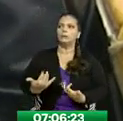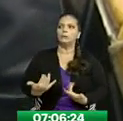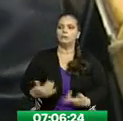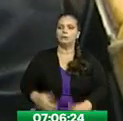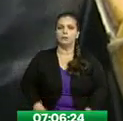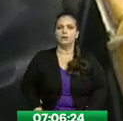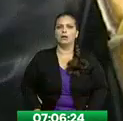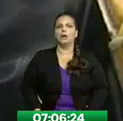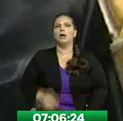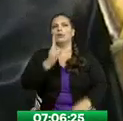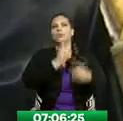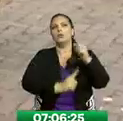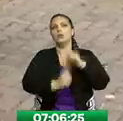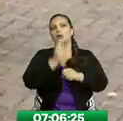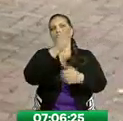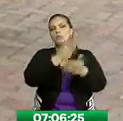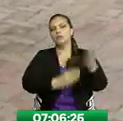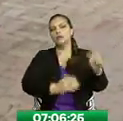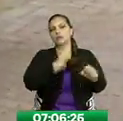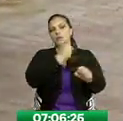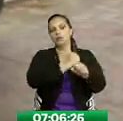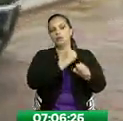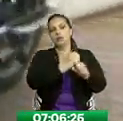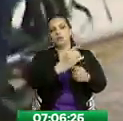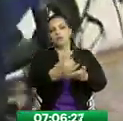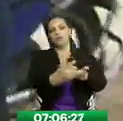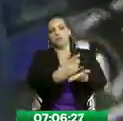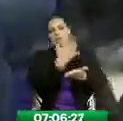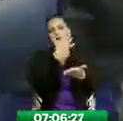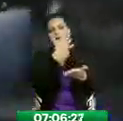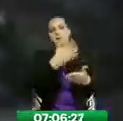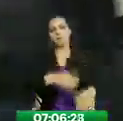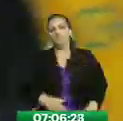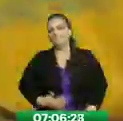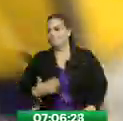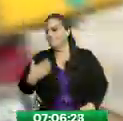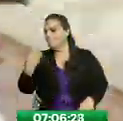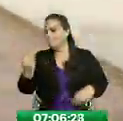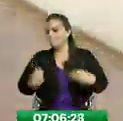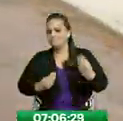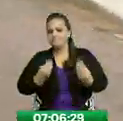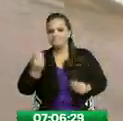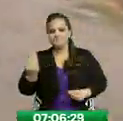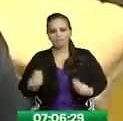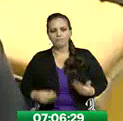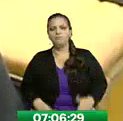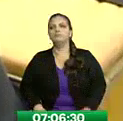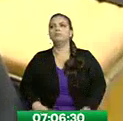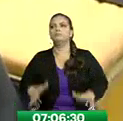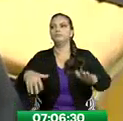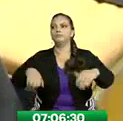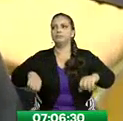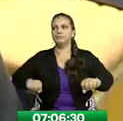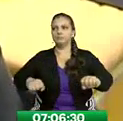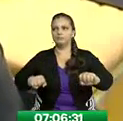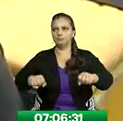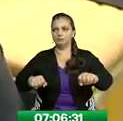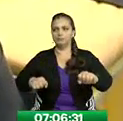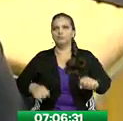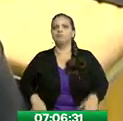hace un año y medio y su moto se convirtió en la boya de subsistencia familiar. Se gana dependiendo